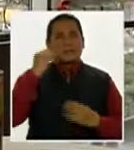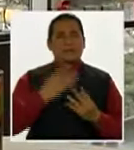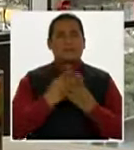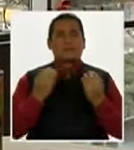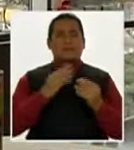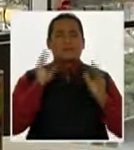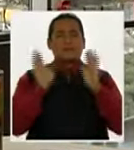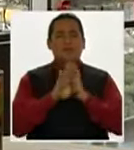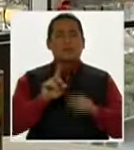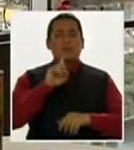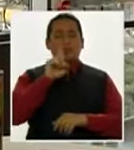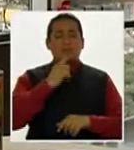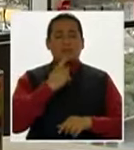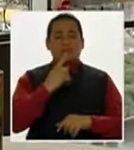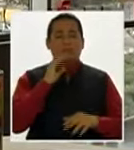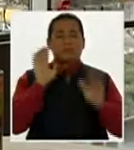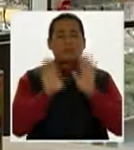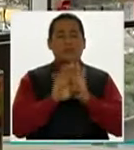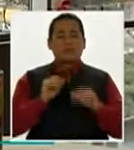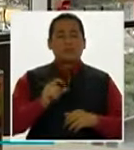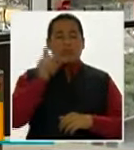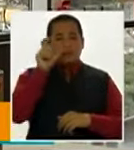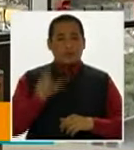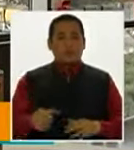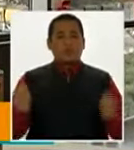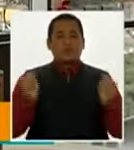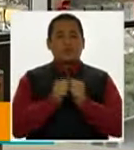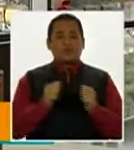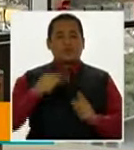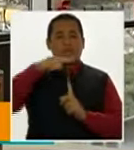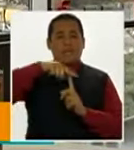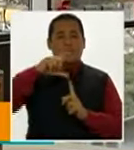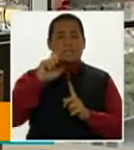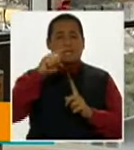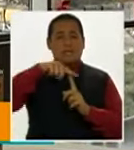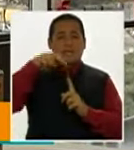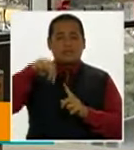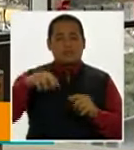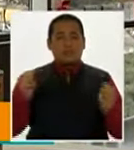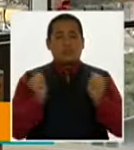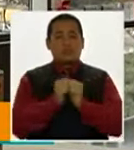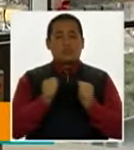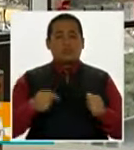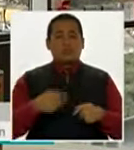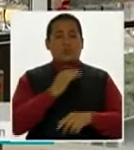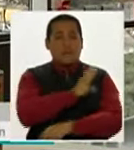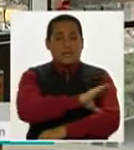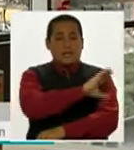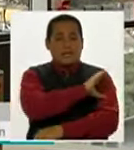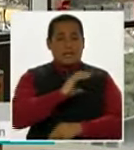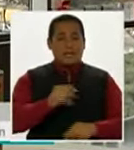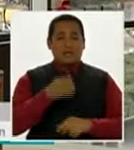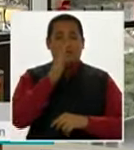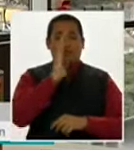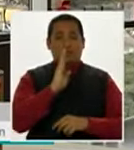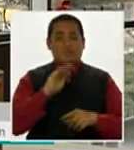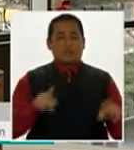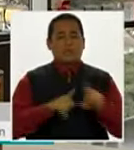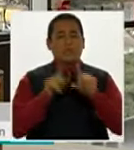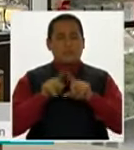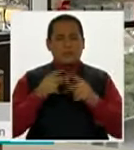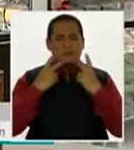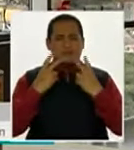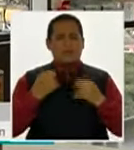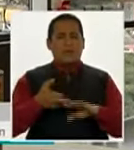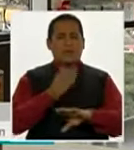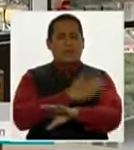Experiencias muchas. Una de ellas es que uno, a través de la Teletón, a través de San Juan de Dios, uno se mete